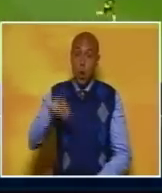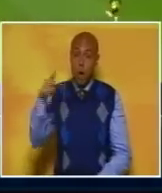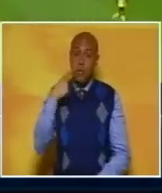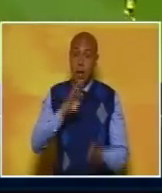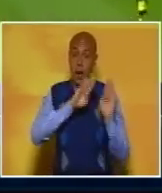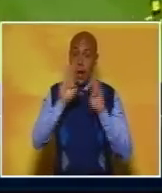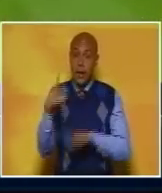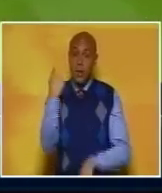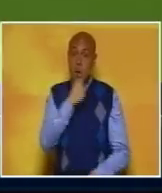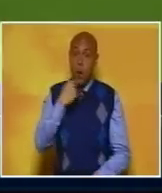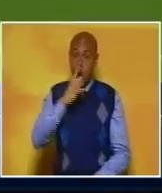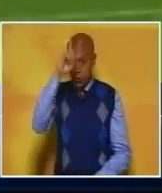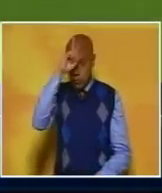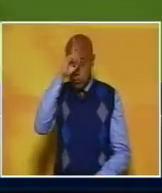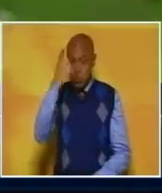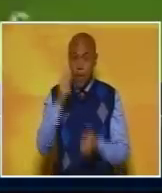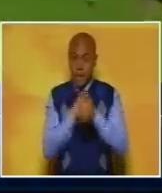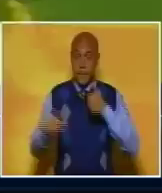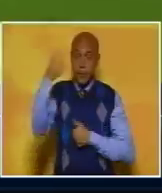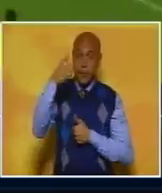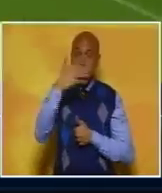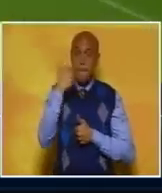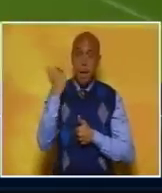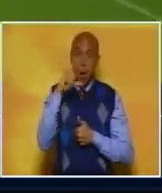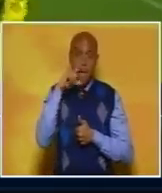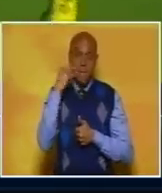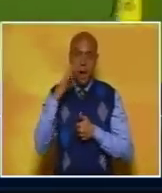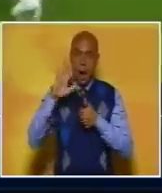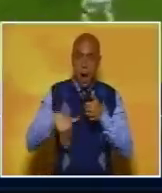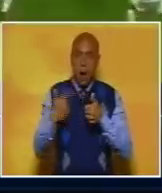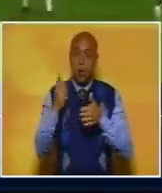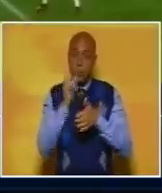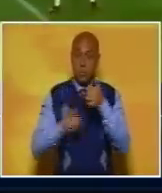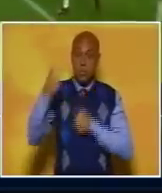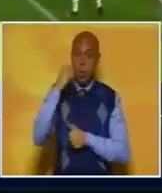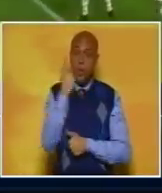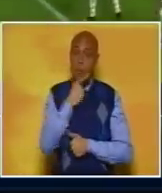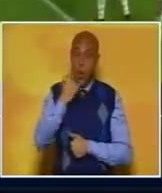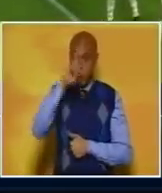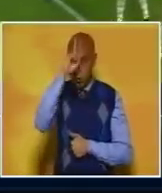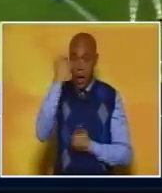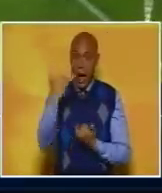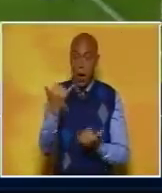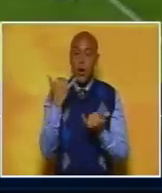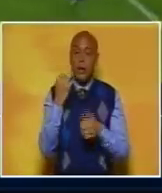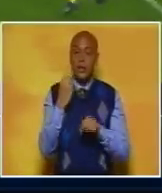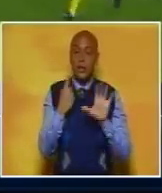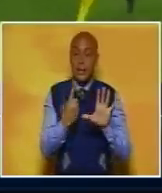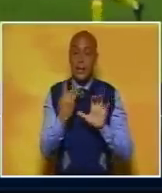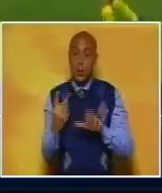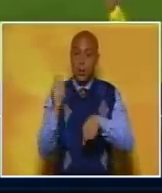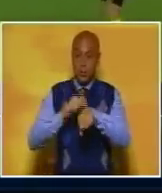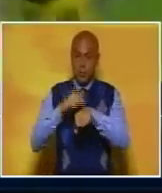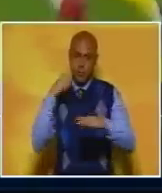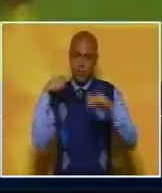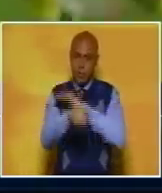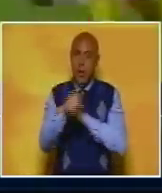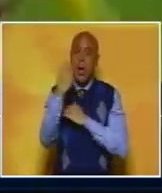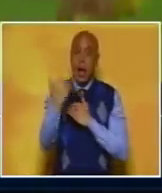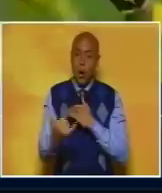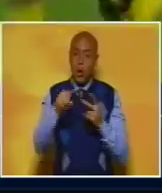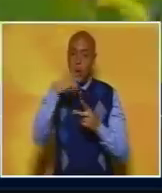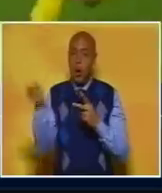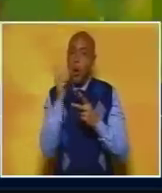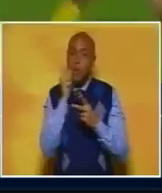Borussia Dortmund sobre el Paris Saint-Germain 2-1 en el Westfalenstadion. Haaland adelantó al 69 a los westfalianos, mientras